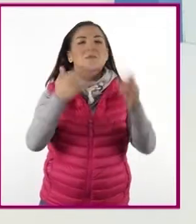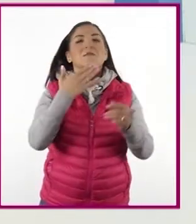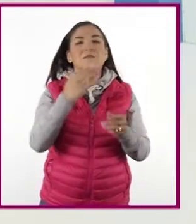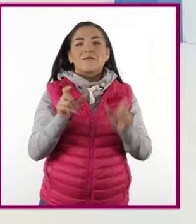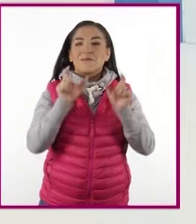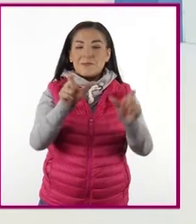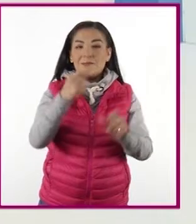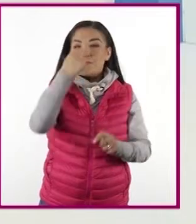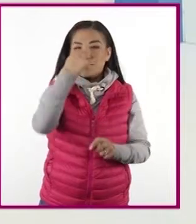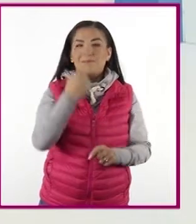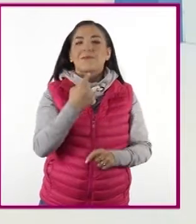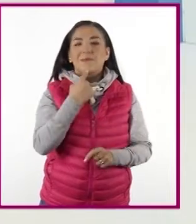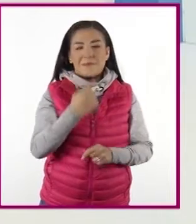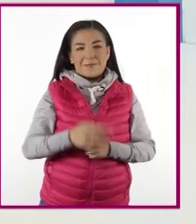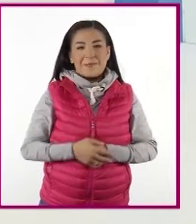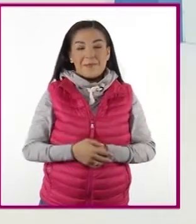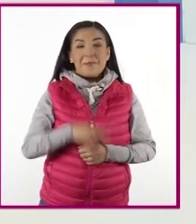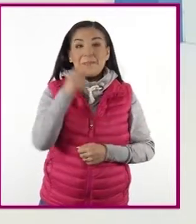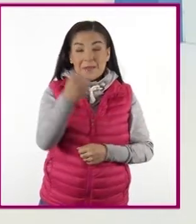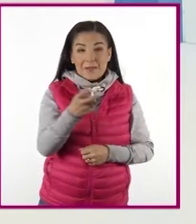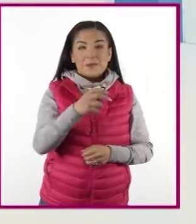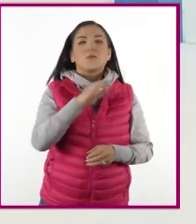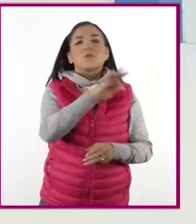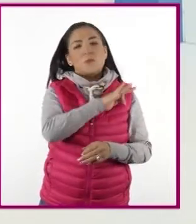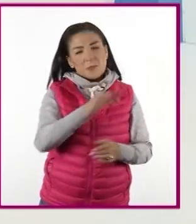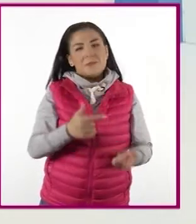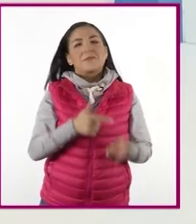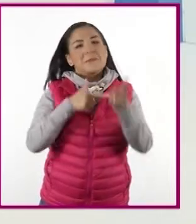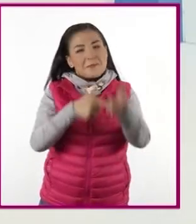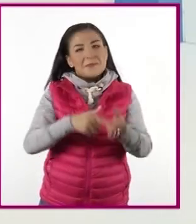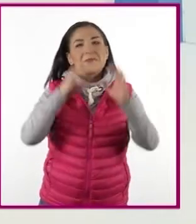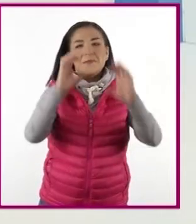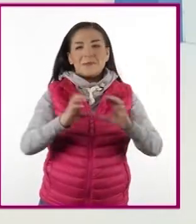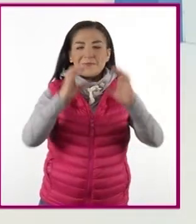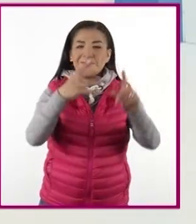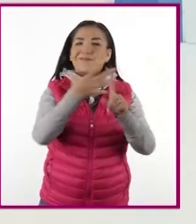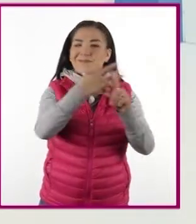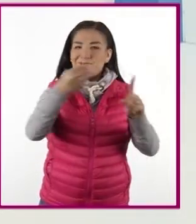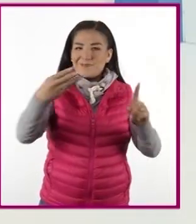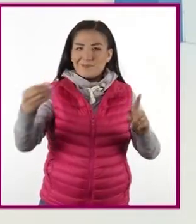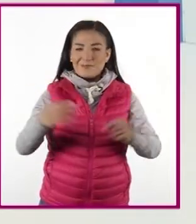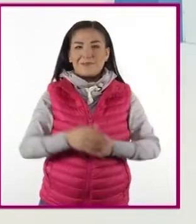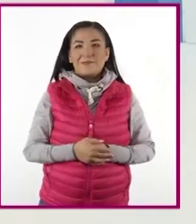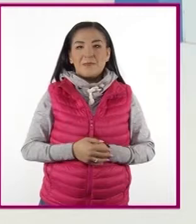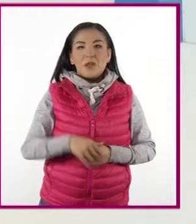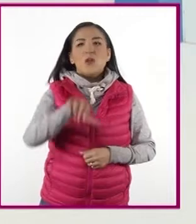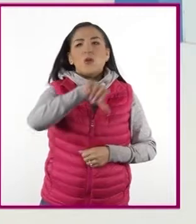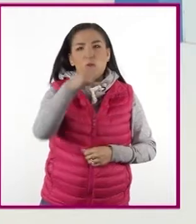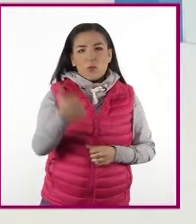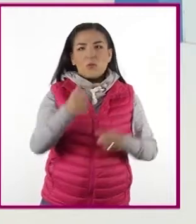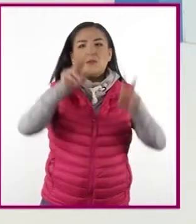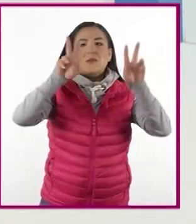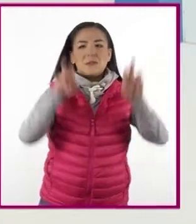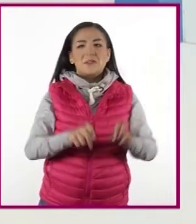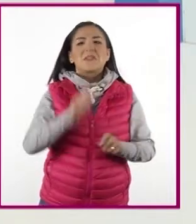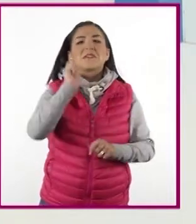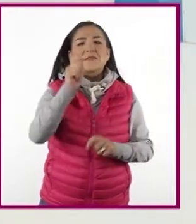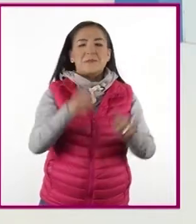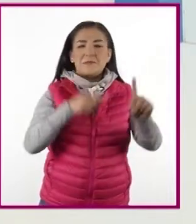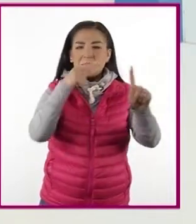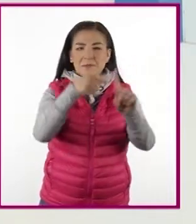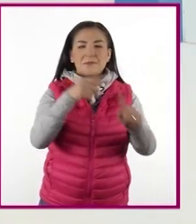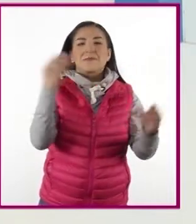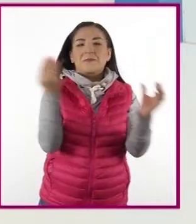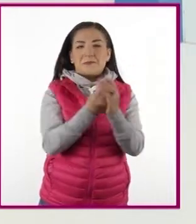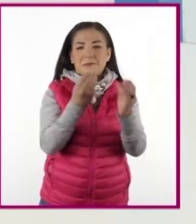protegiendo nariz y boca. De esta forma, contribuimos a prevenir el contagio. Pasemos ahora a conocer el propósito de la